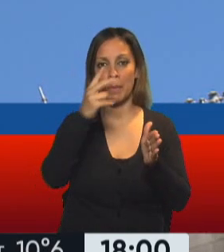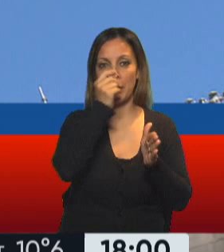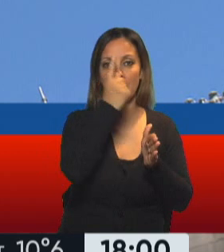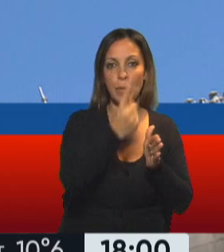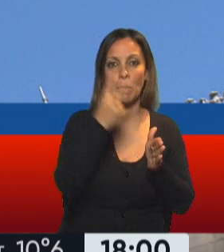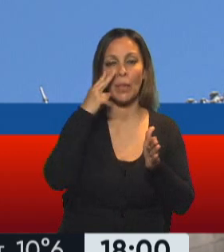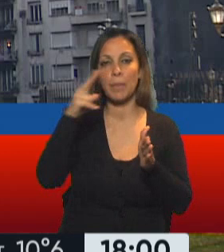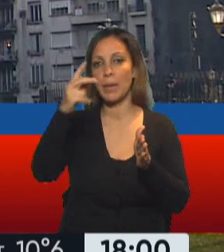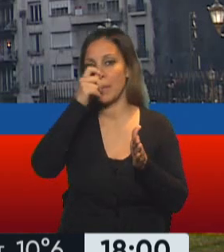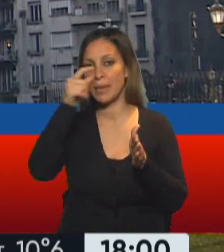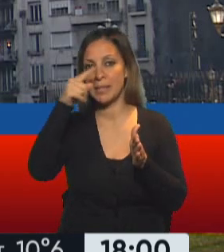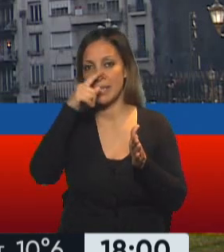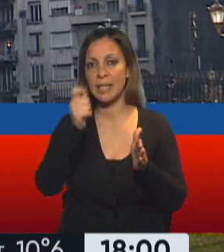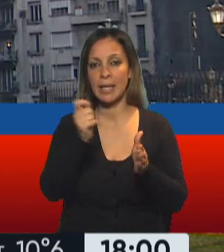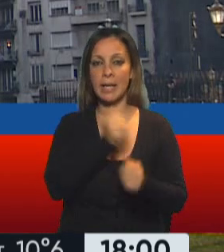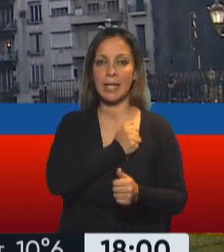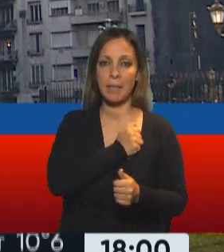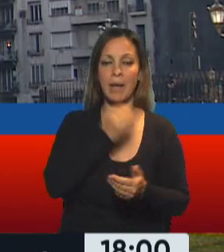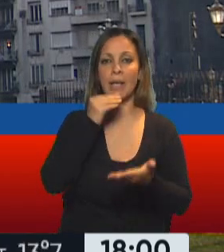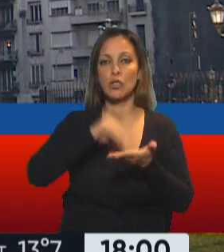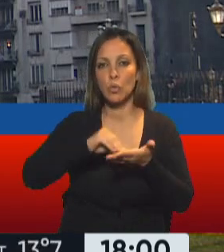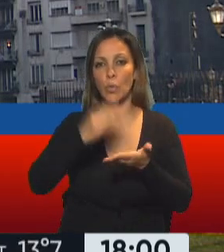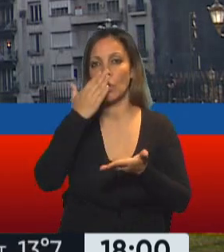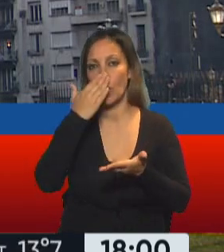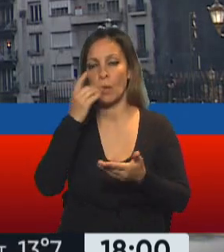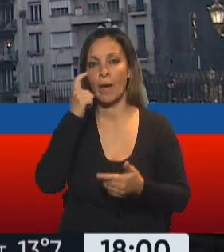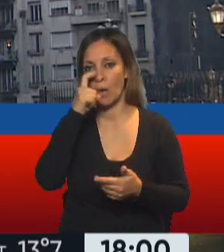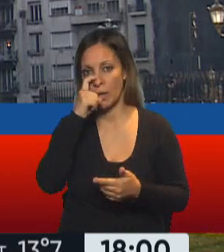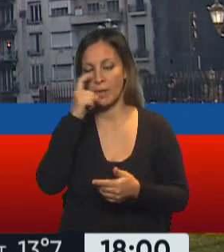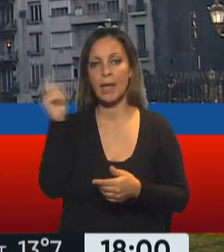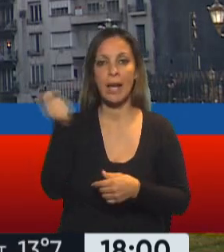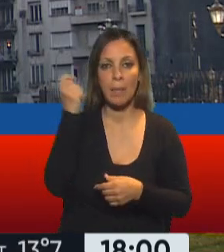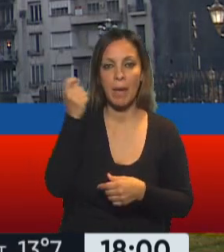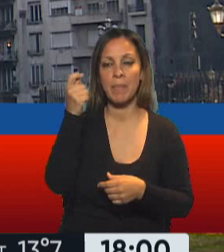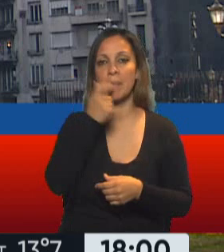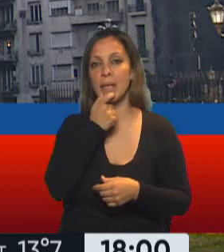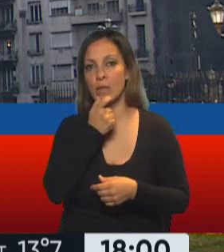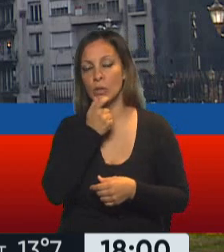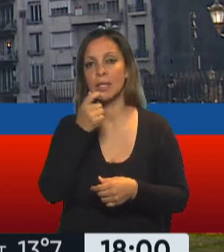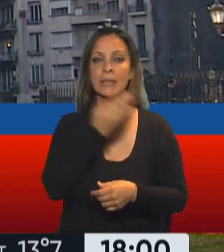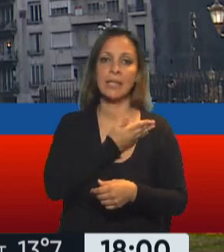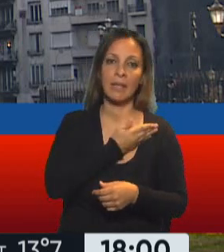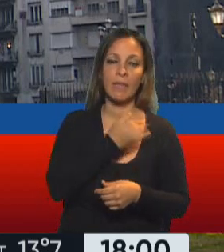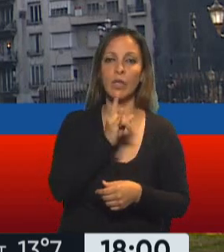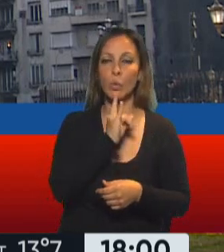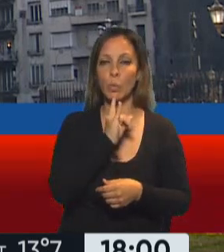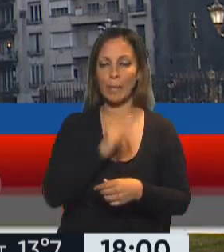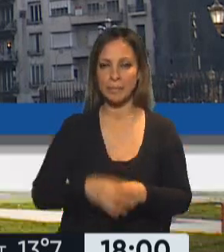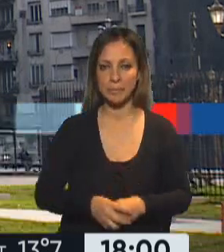2021-2027 serán Catamarca, Chubut, Córdoba, Corrientes, La Pampa, Mendoza, Santa Fe y Tucumán.